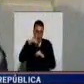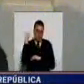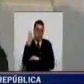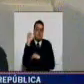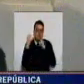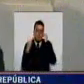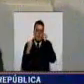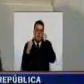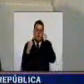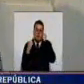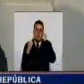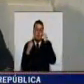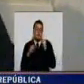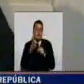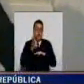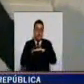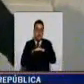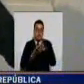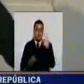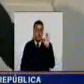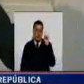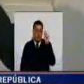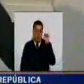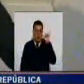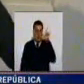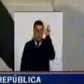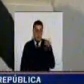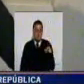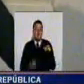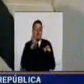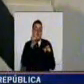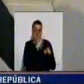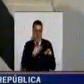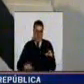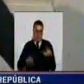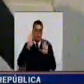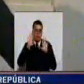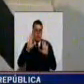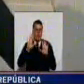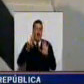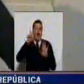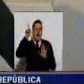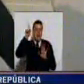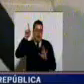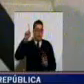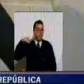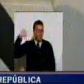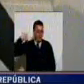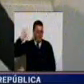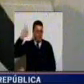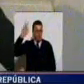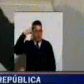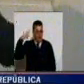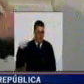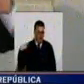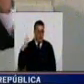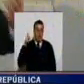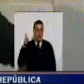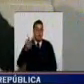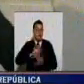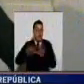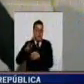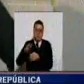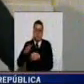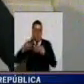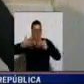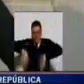Recordemos primero esto, el señor Tony Blair fue primer ministro inglés. Y cuando salió de ese cargo, se aprovechó del